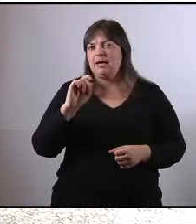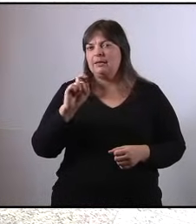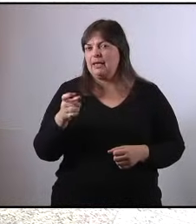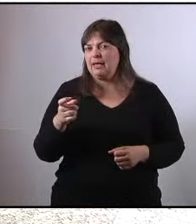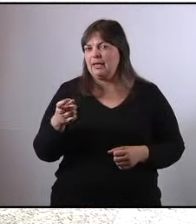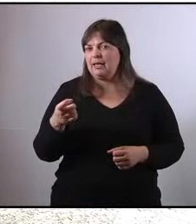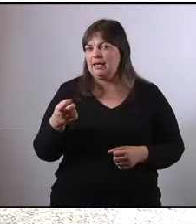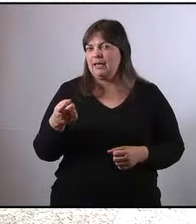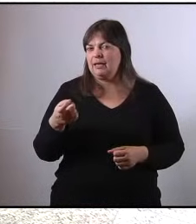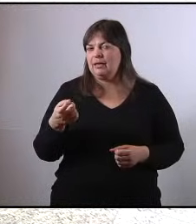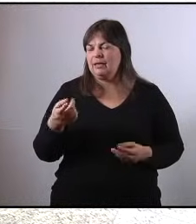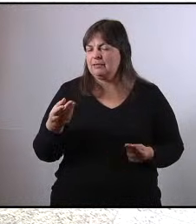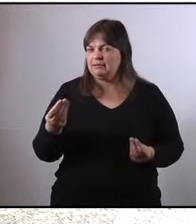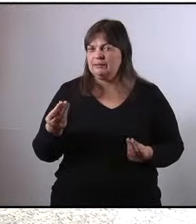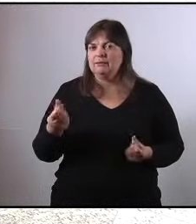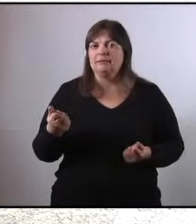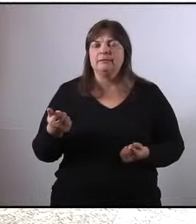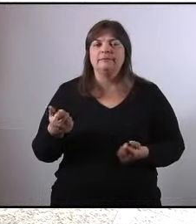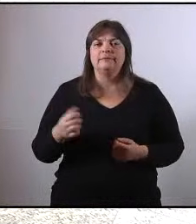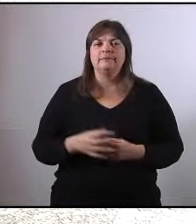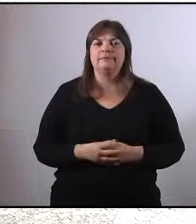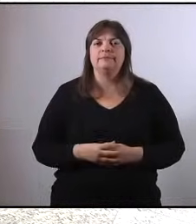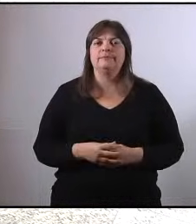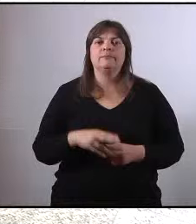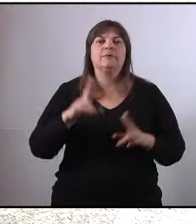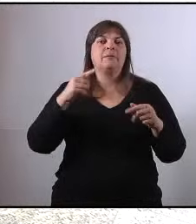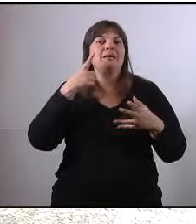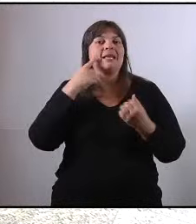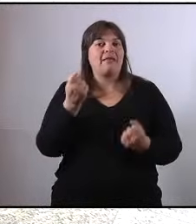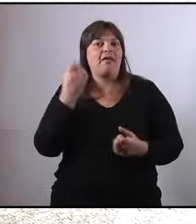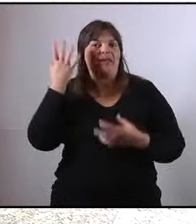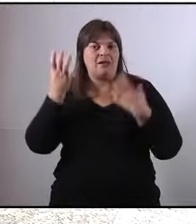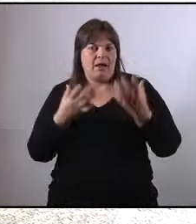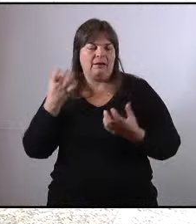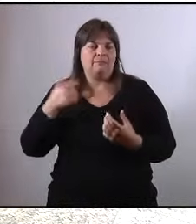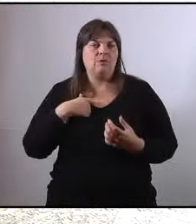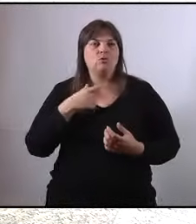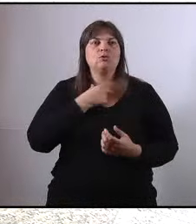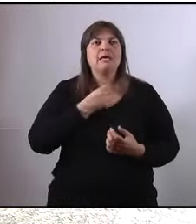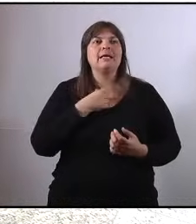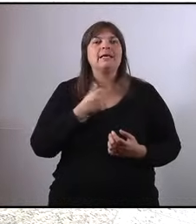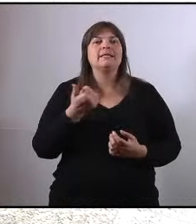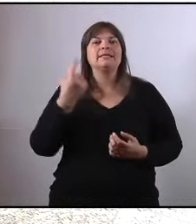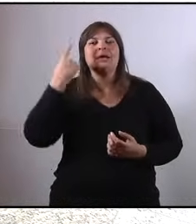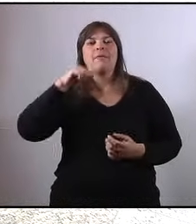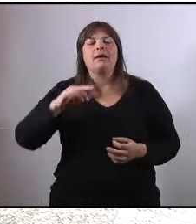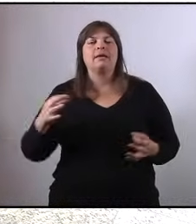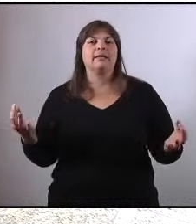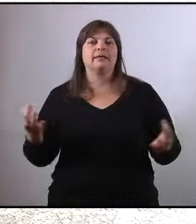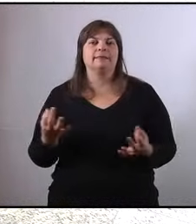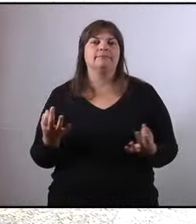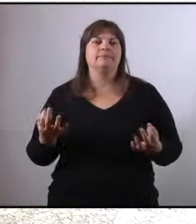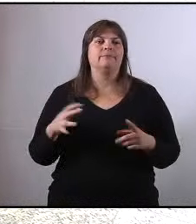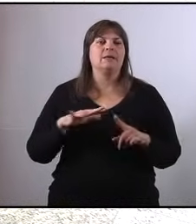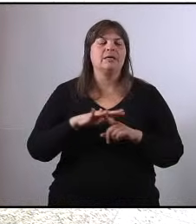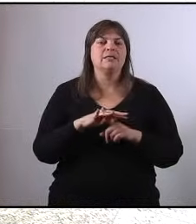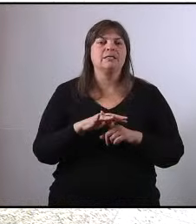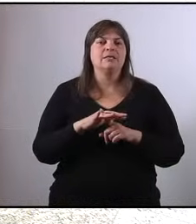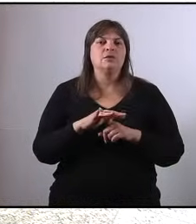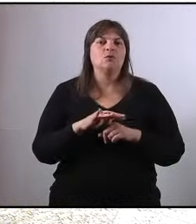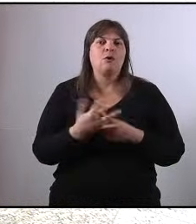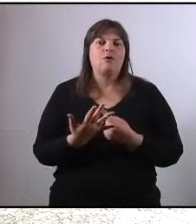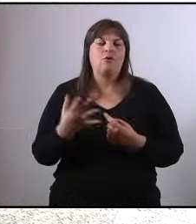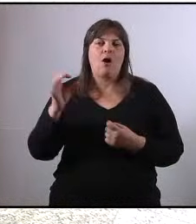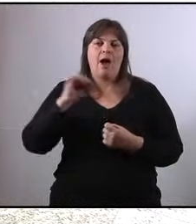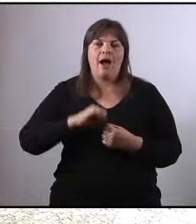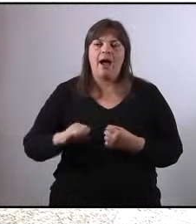parecido verlo. Transatec, sí, es una encomienda. Con el tema de sanidad animal, me gustaría saber un poco la situación que se está viendo en los últimos años, más